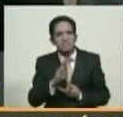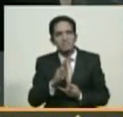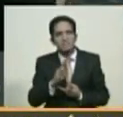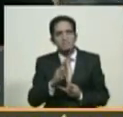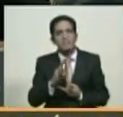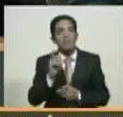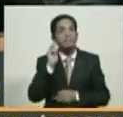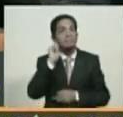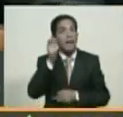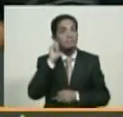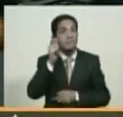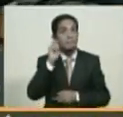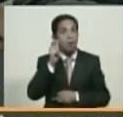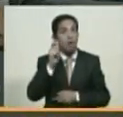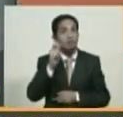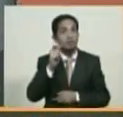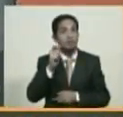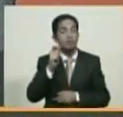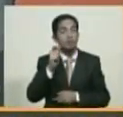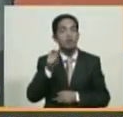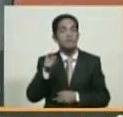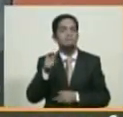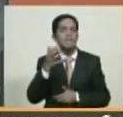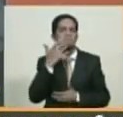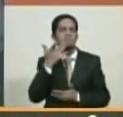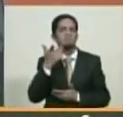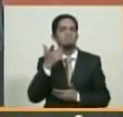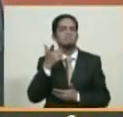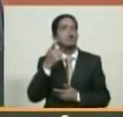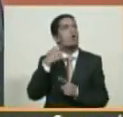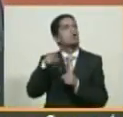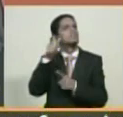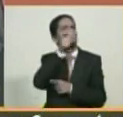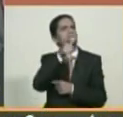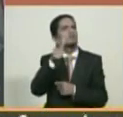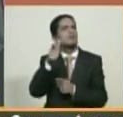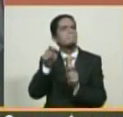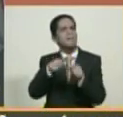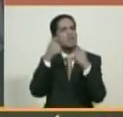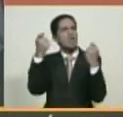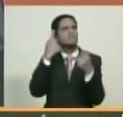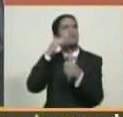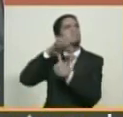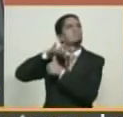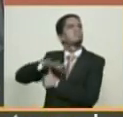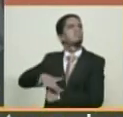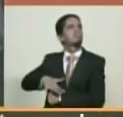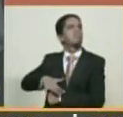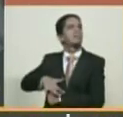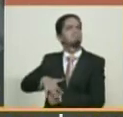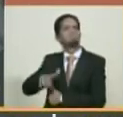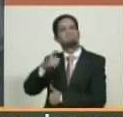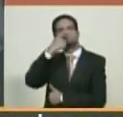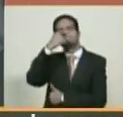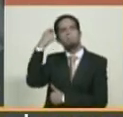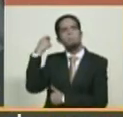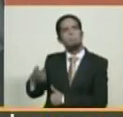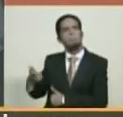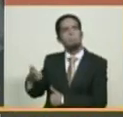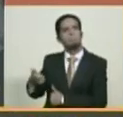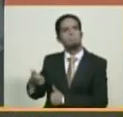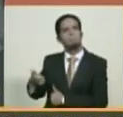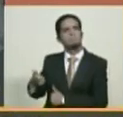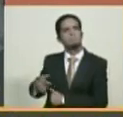Testimonios que fueron, por supuesto, acallados. Esos son seres humanos que no existen para los periódicos de Colombia, para los periódicos de Perú o para los periódicos de Brasil.